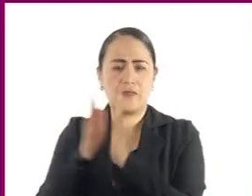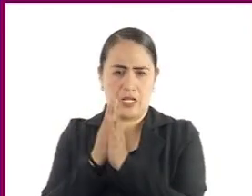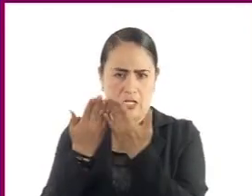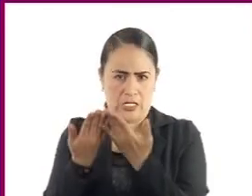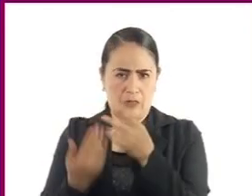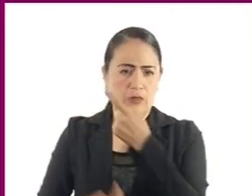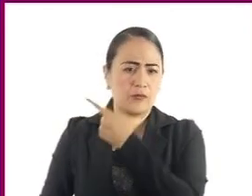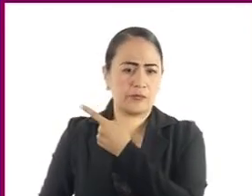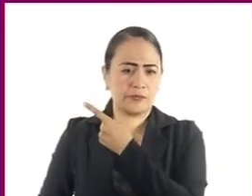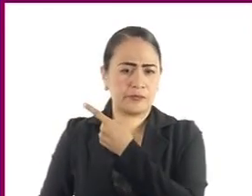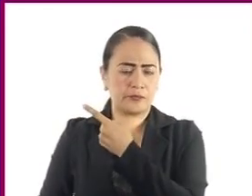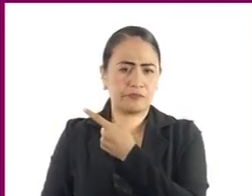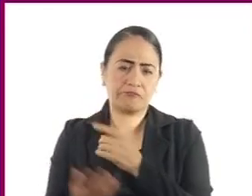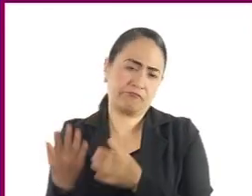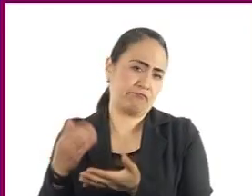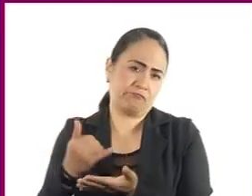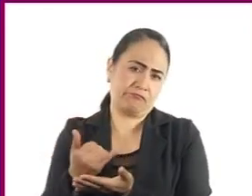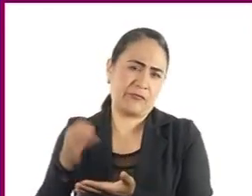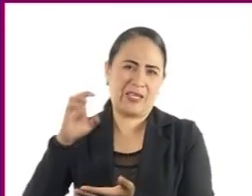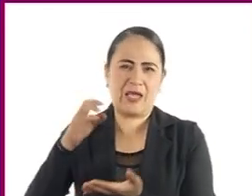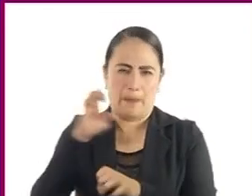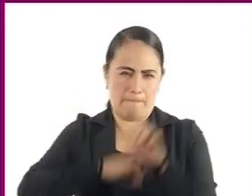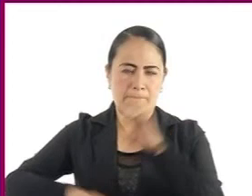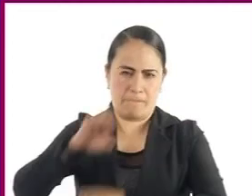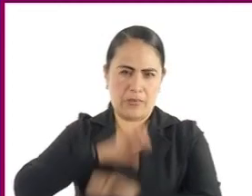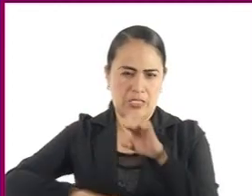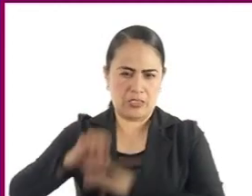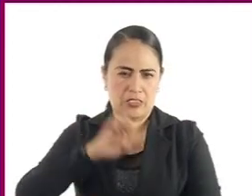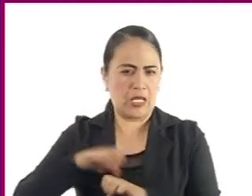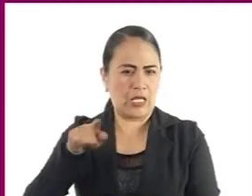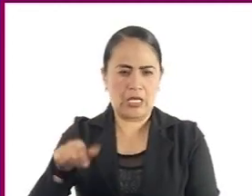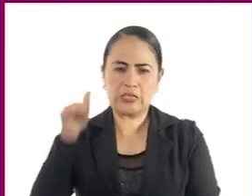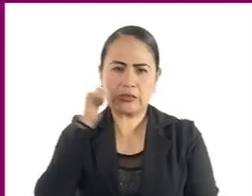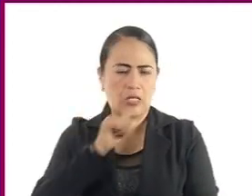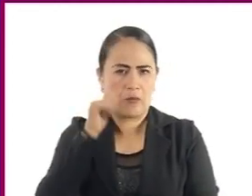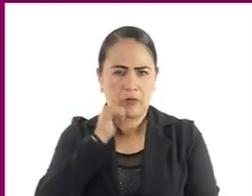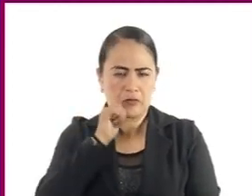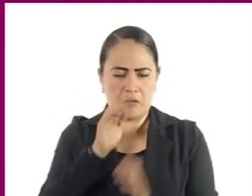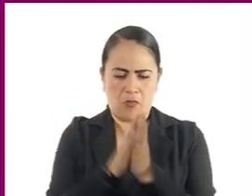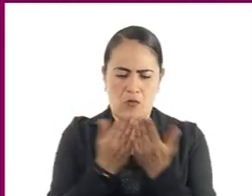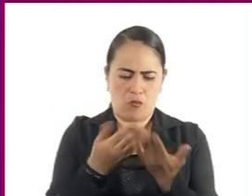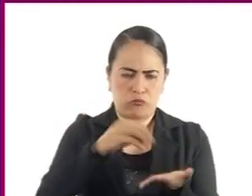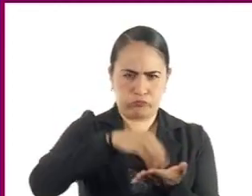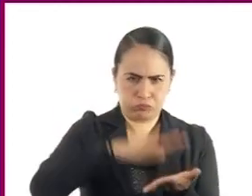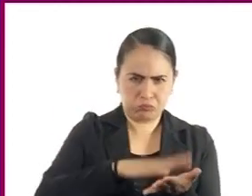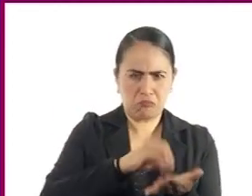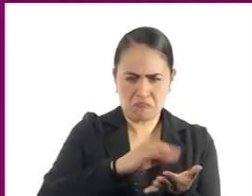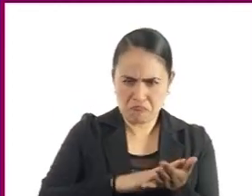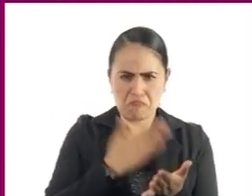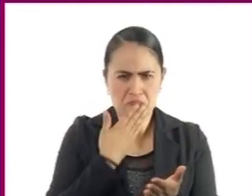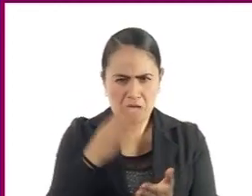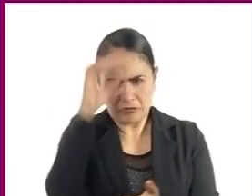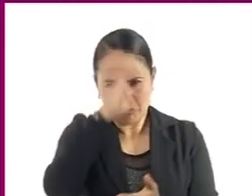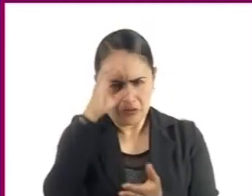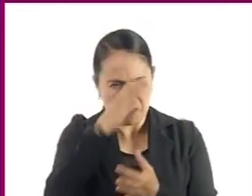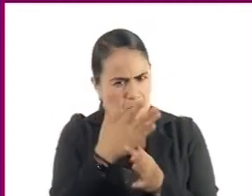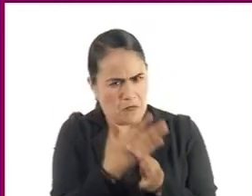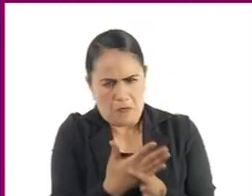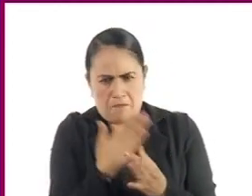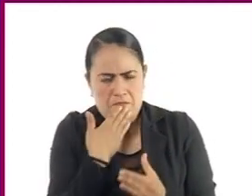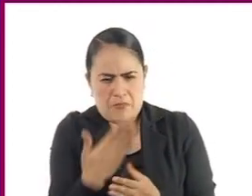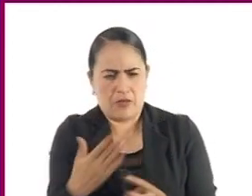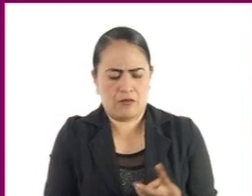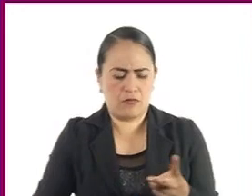tema publicado por una editorial que suele publicar textos serios y fundamentados. 2. En una